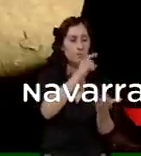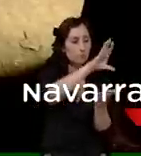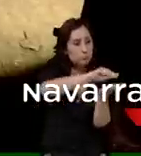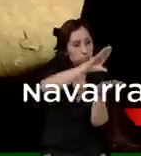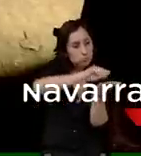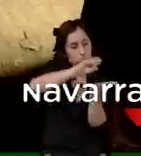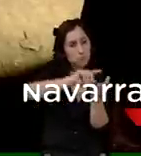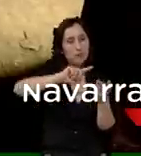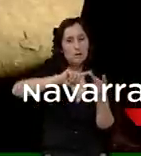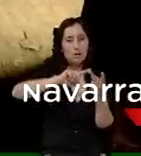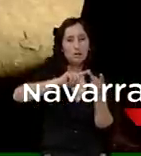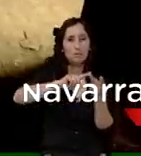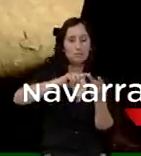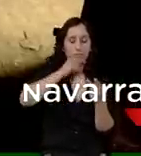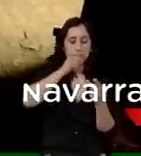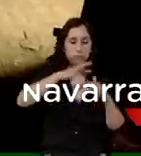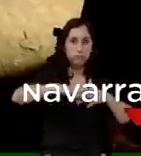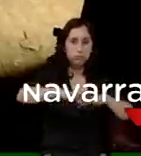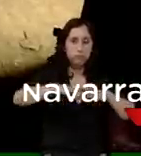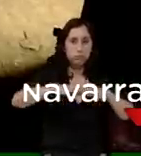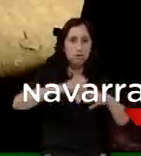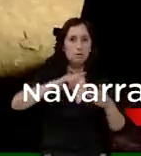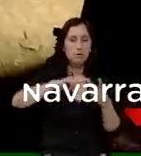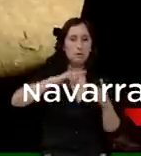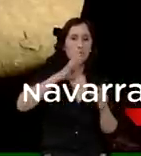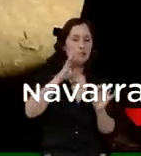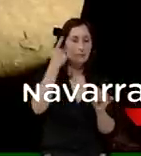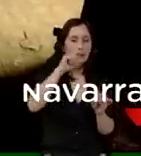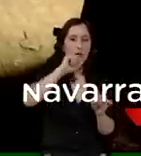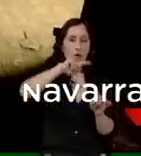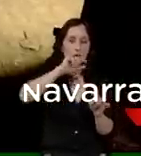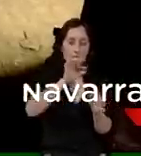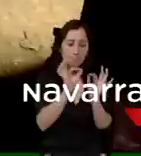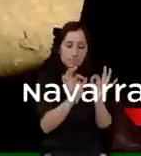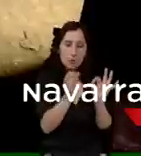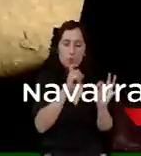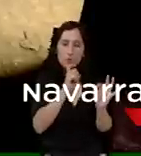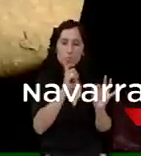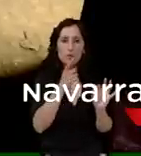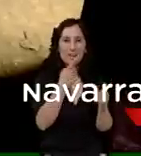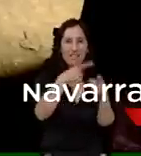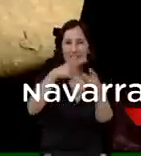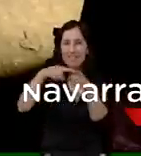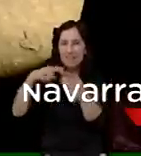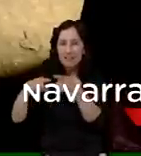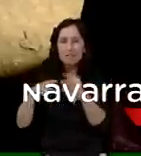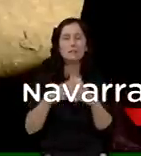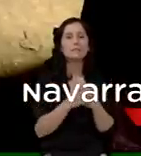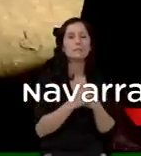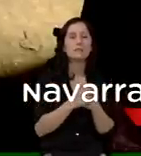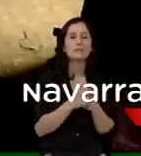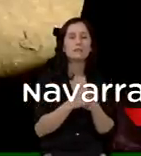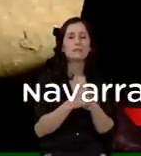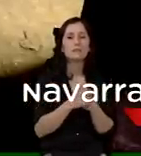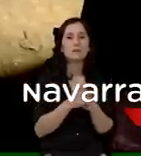la monturación, el punto óptimo de maduración de la oliva, las diferentes variedades y todo ese